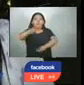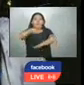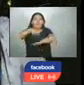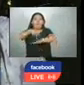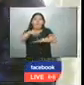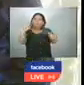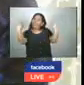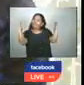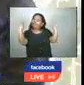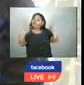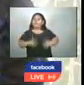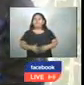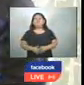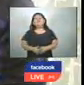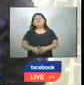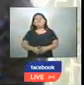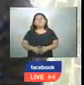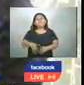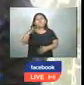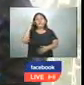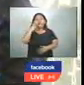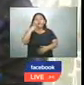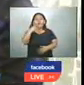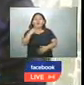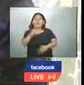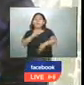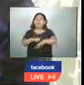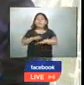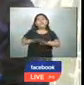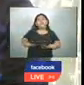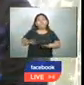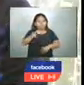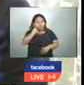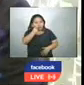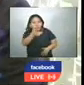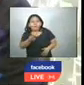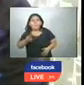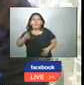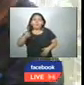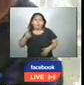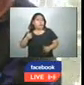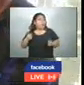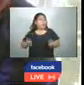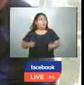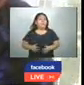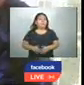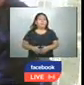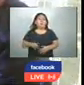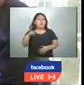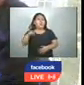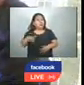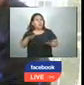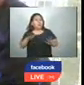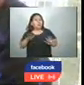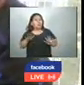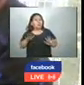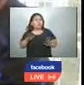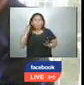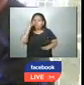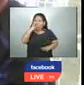bonito, lo felicitamos. Muy bonito, es un ambiente bastante tranquilo y hay bastante seguridad, que es lo mejor. Ahorita está bastante